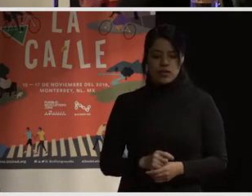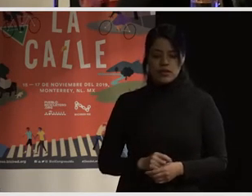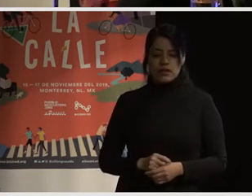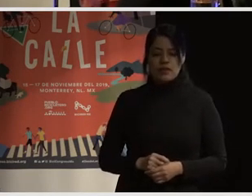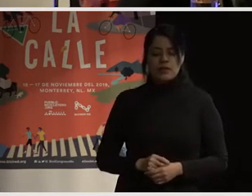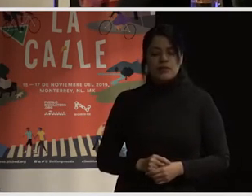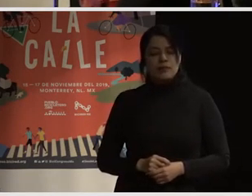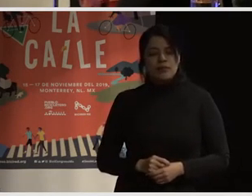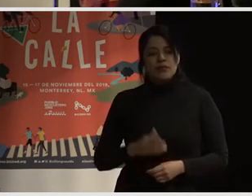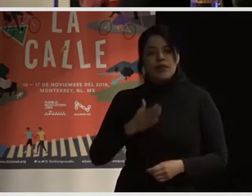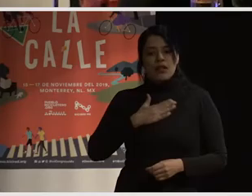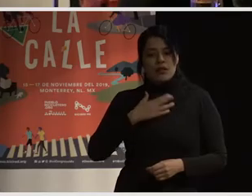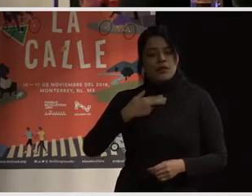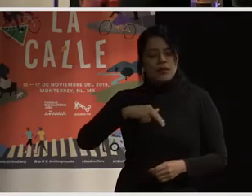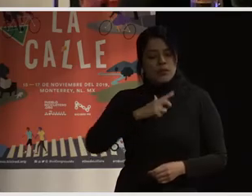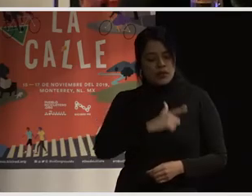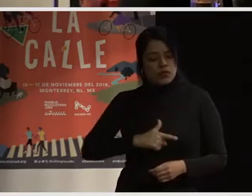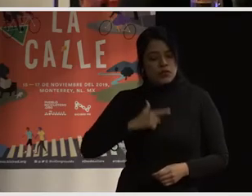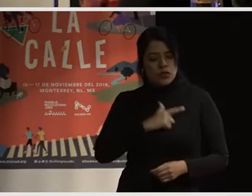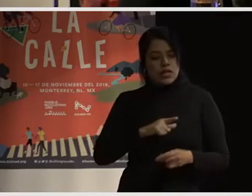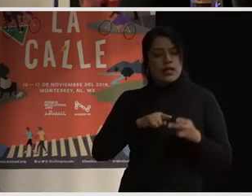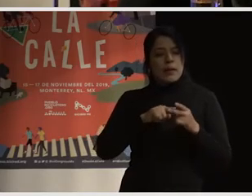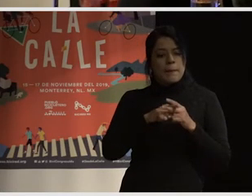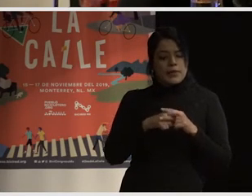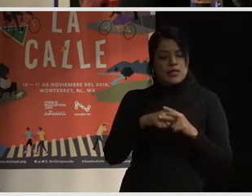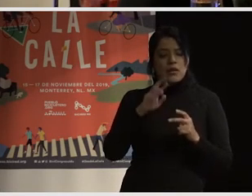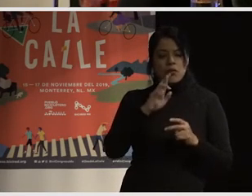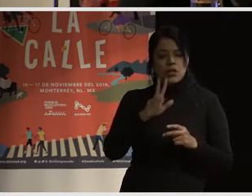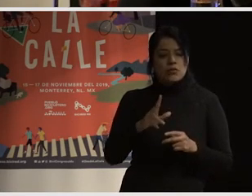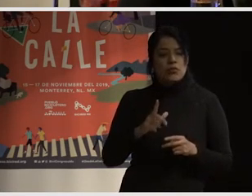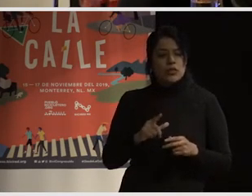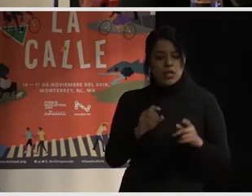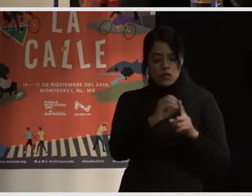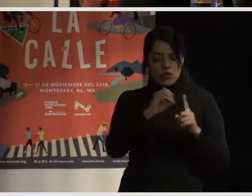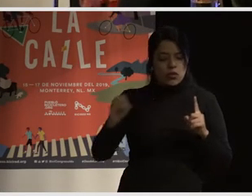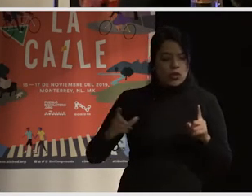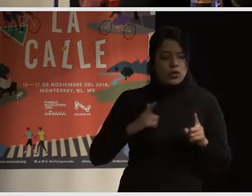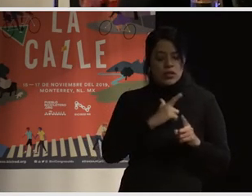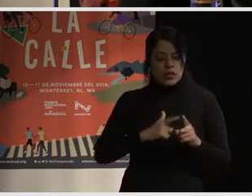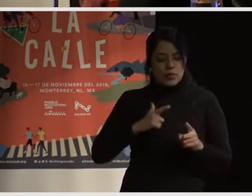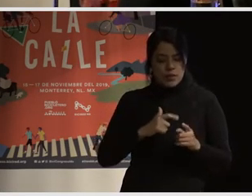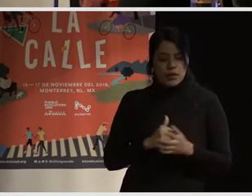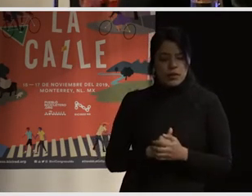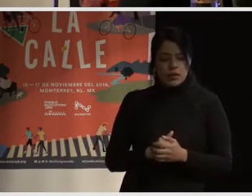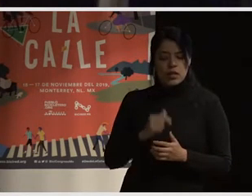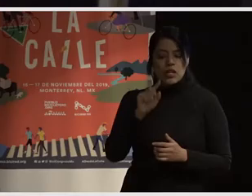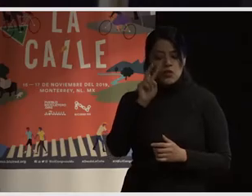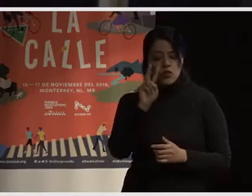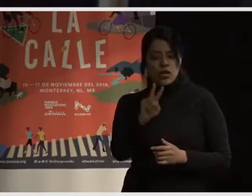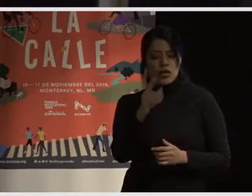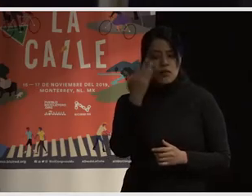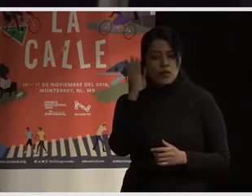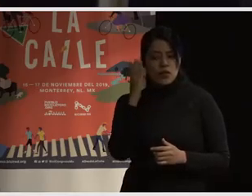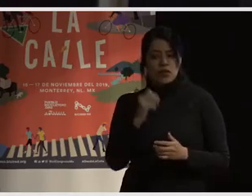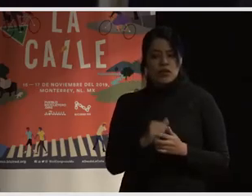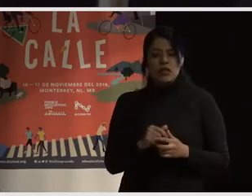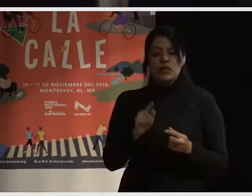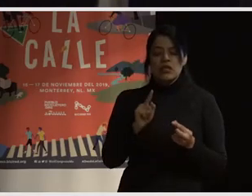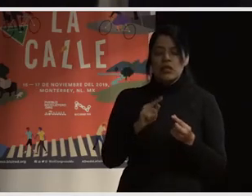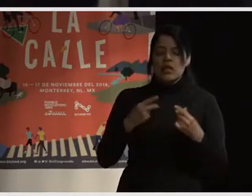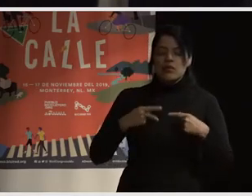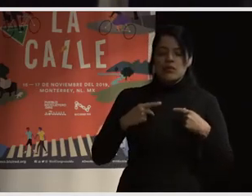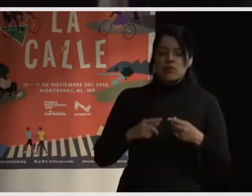me gustaría empezar la respuesta con una frase que me gusta mucho moverse por el facebook quién está